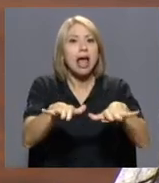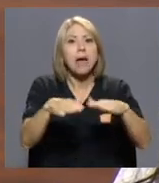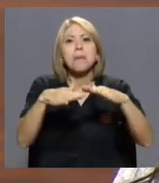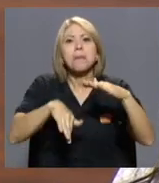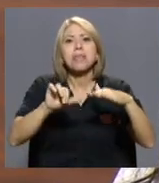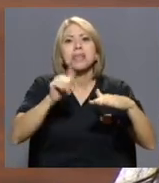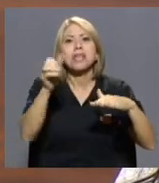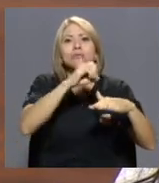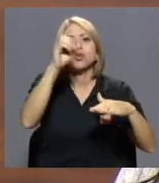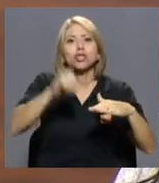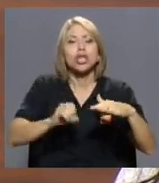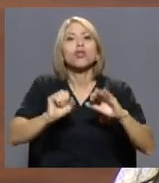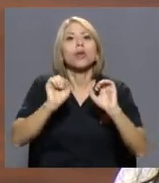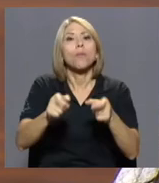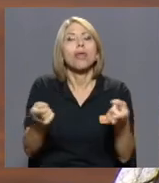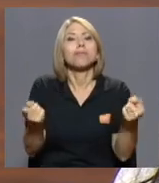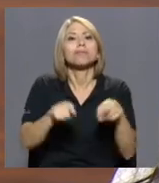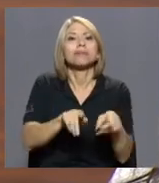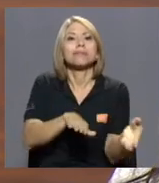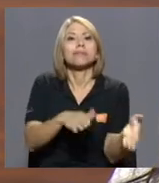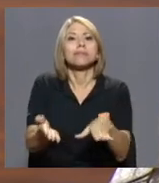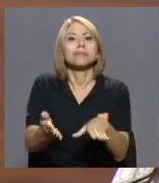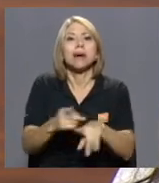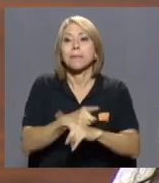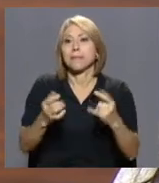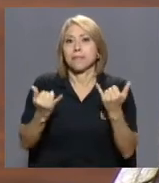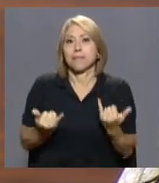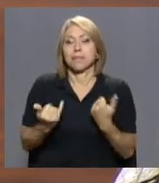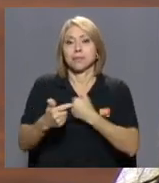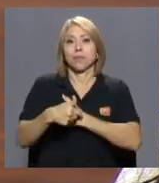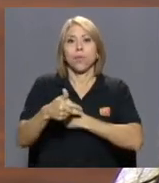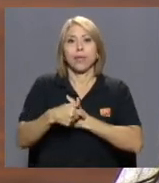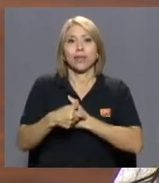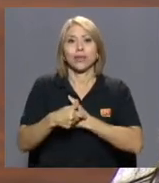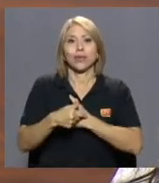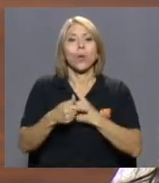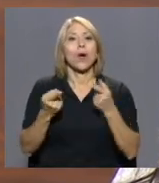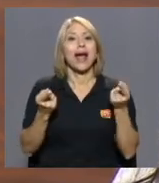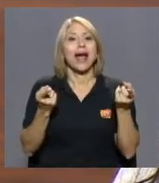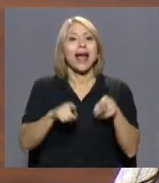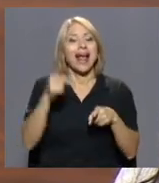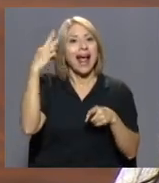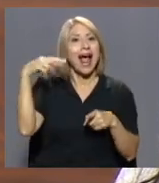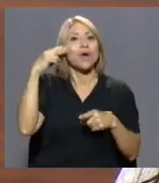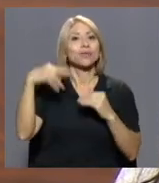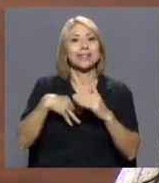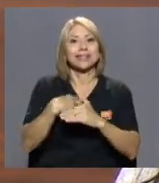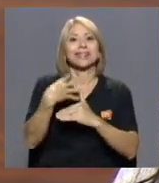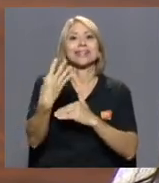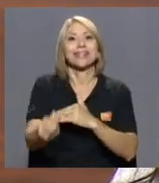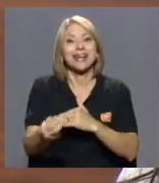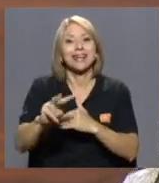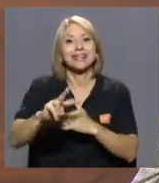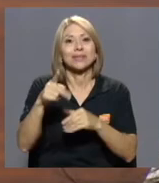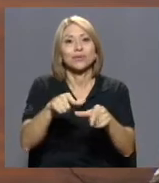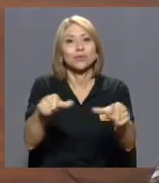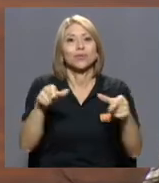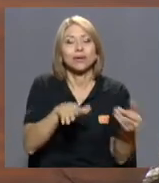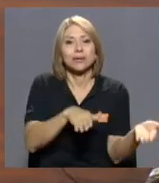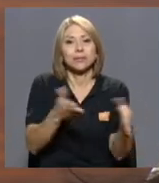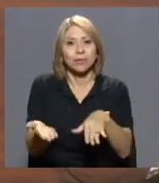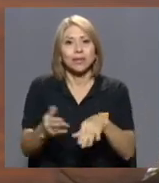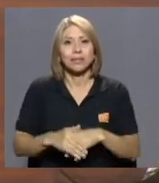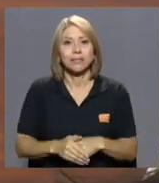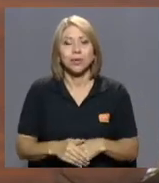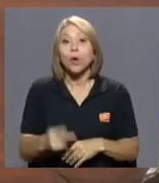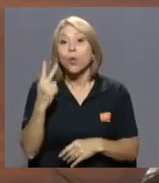mortalidad. En este momento las causas externas ocupan el segundo lugar de muerte. Y cuando vemos la cantidad de vida